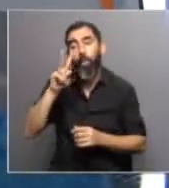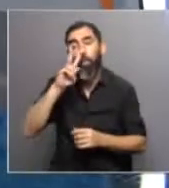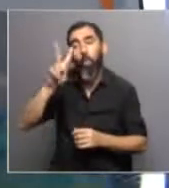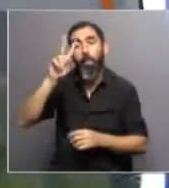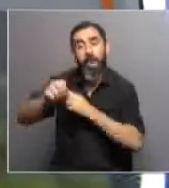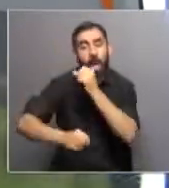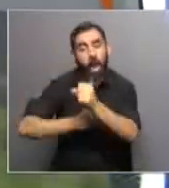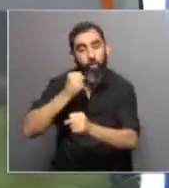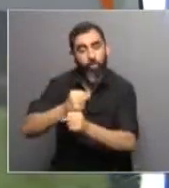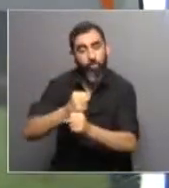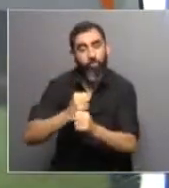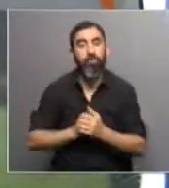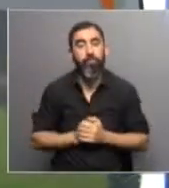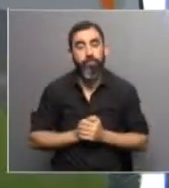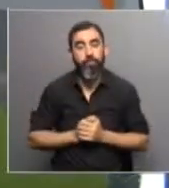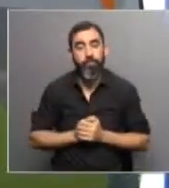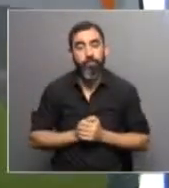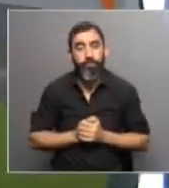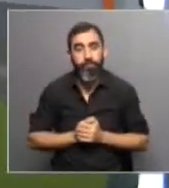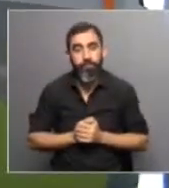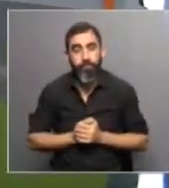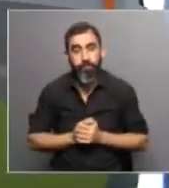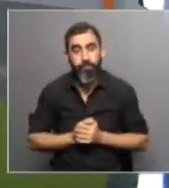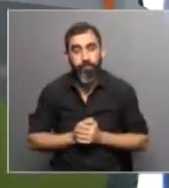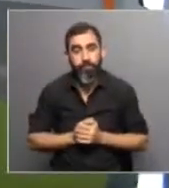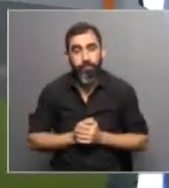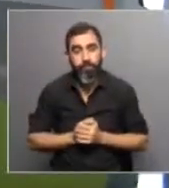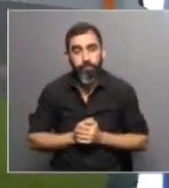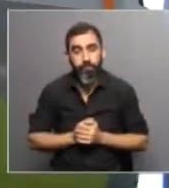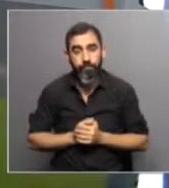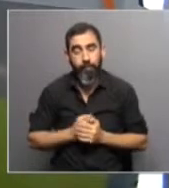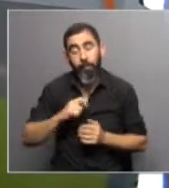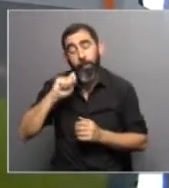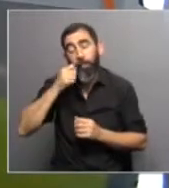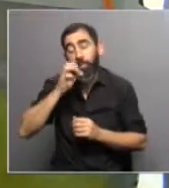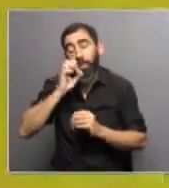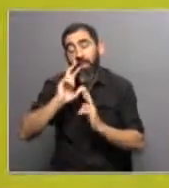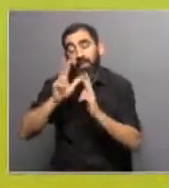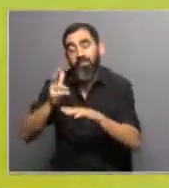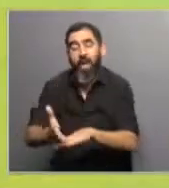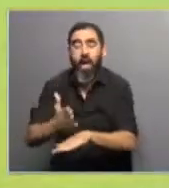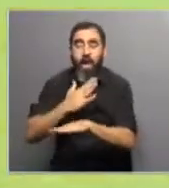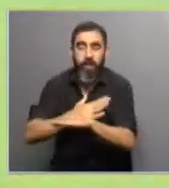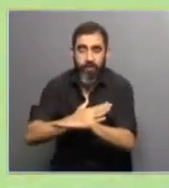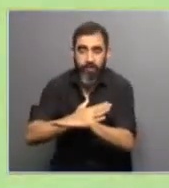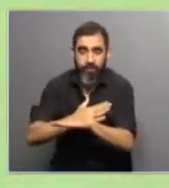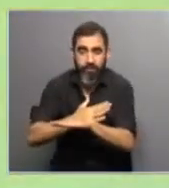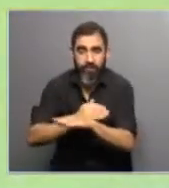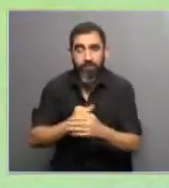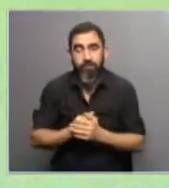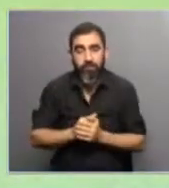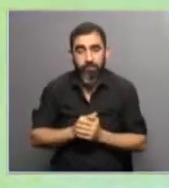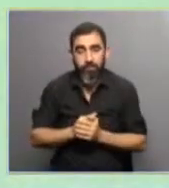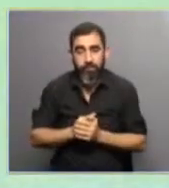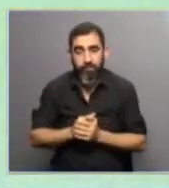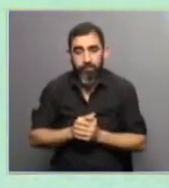con el tiempo. Perfecto. A ver, una cosa que me gustaría comentar antes de quizás empezar con lo